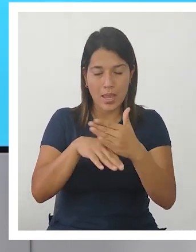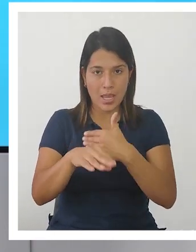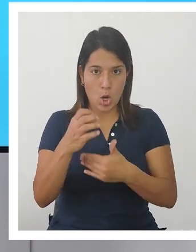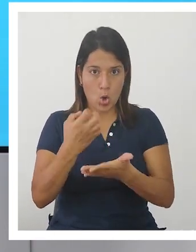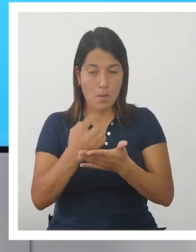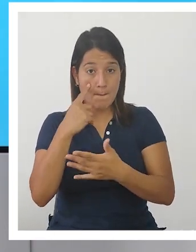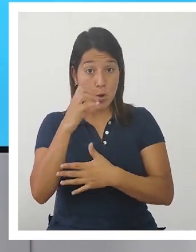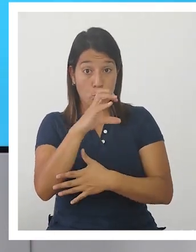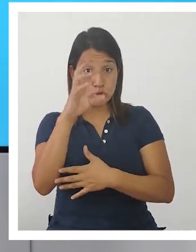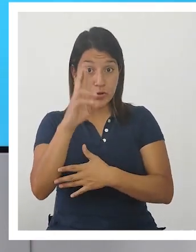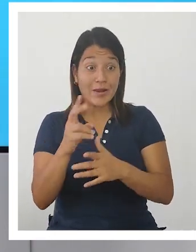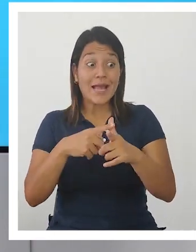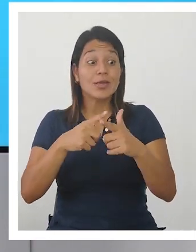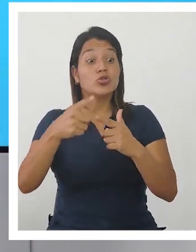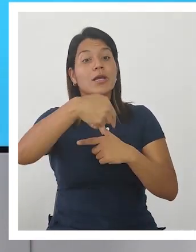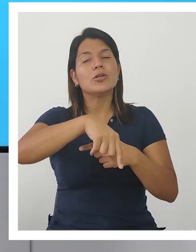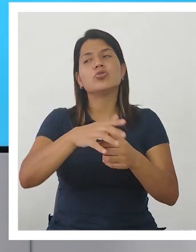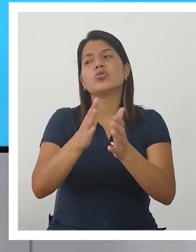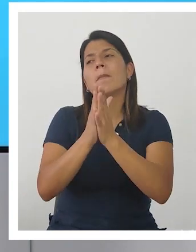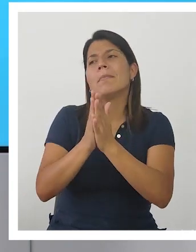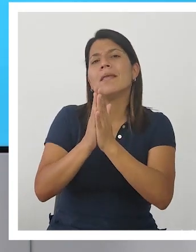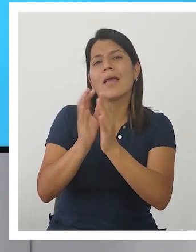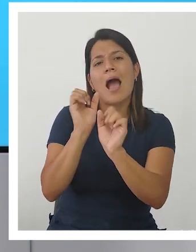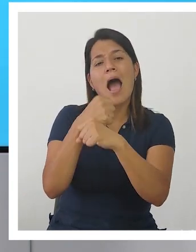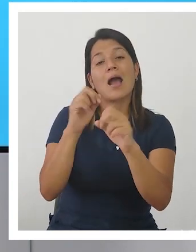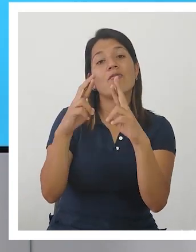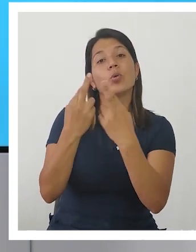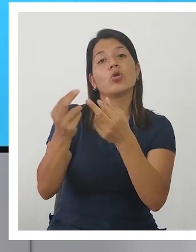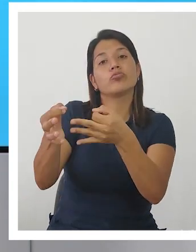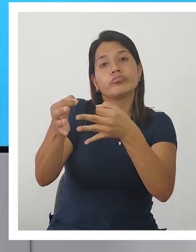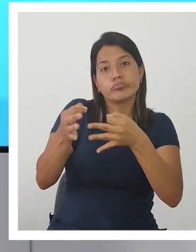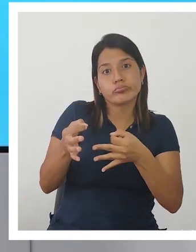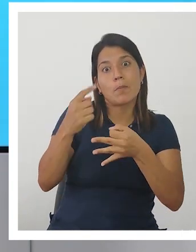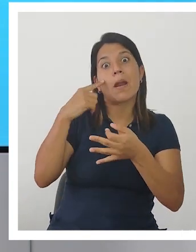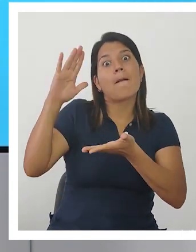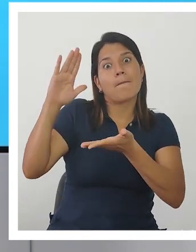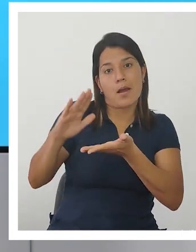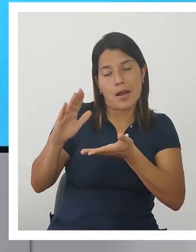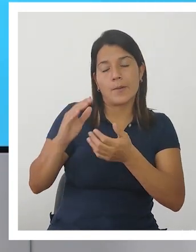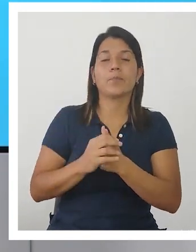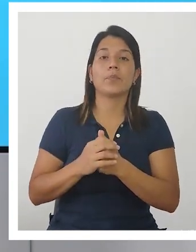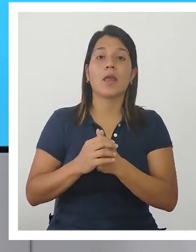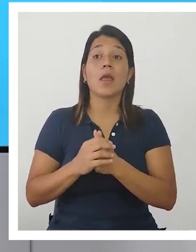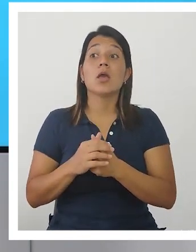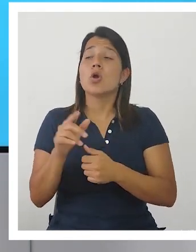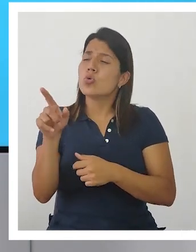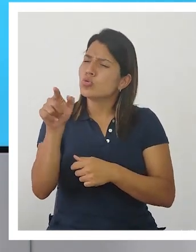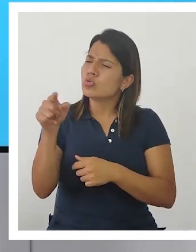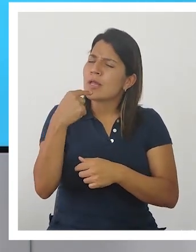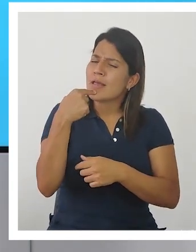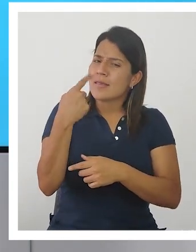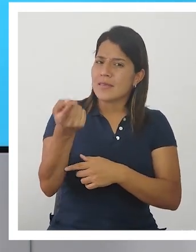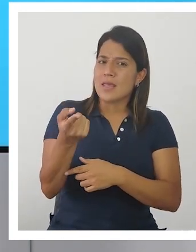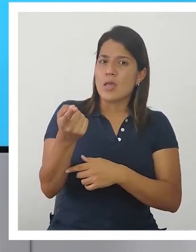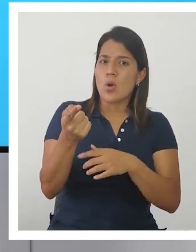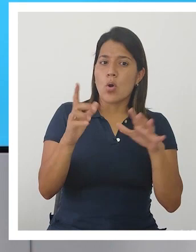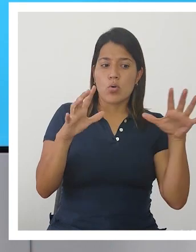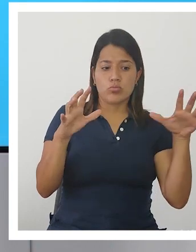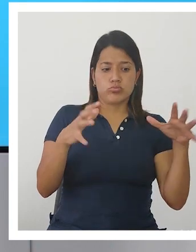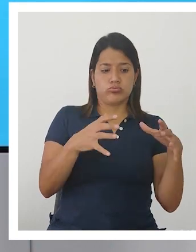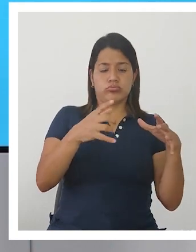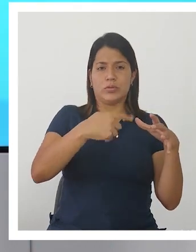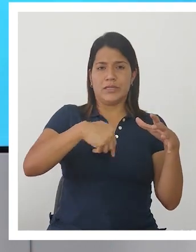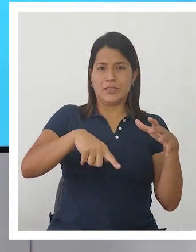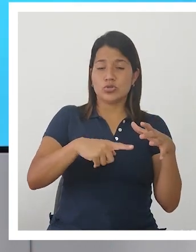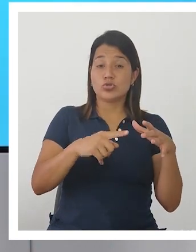ahora en el bloque anterior de que el sector bancario no ha soltado prenda, ¿verdad?